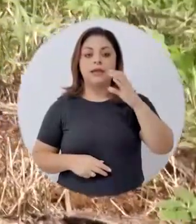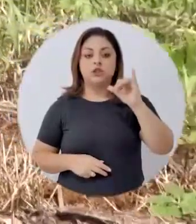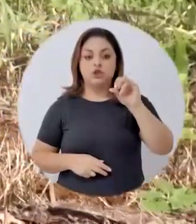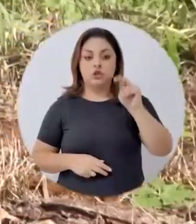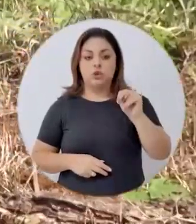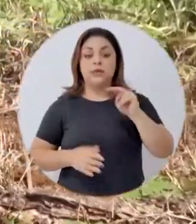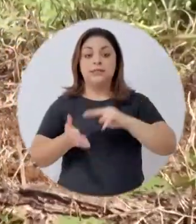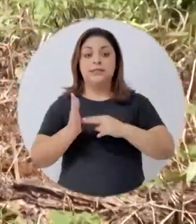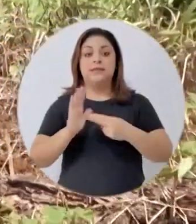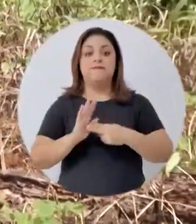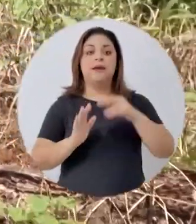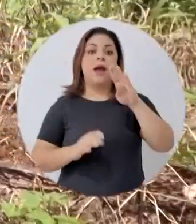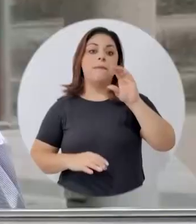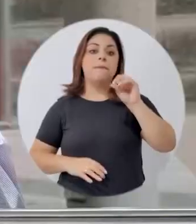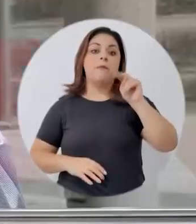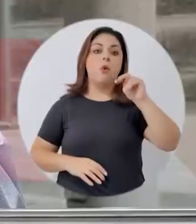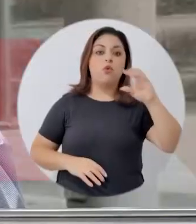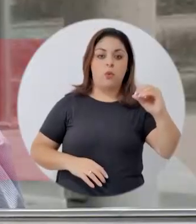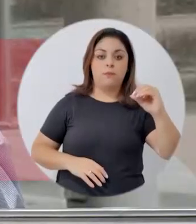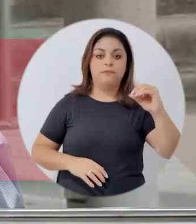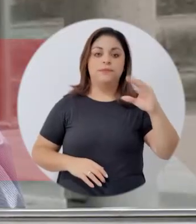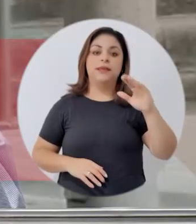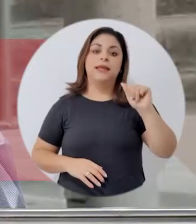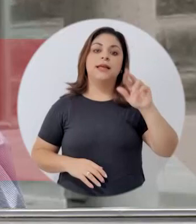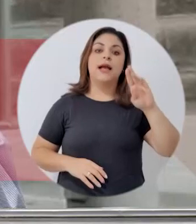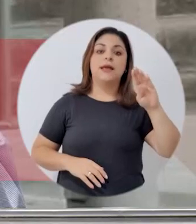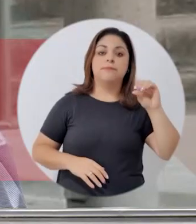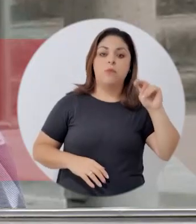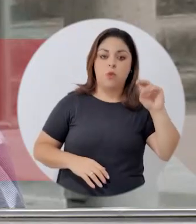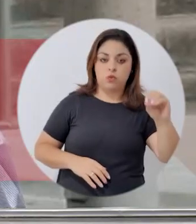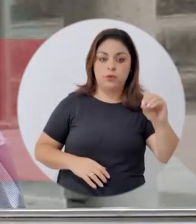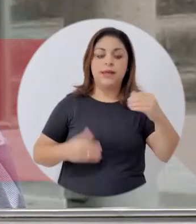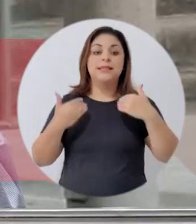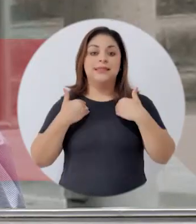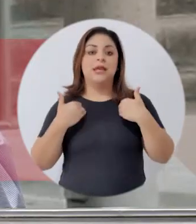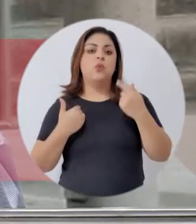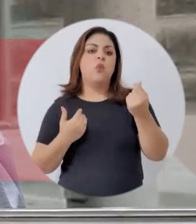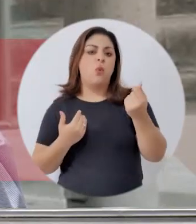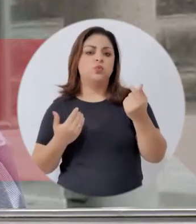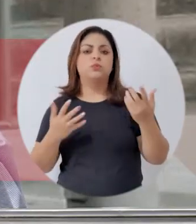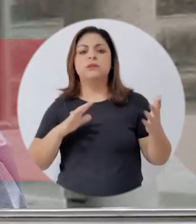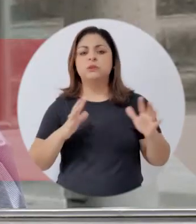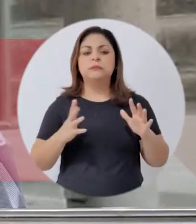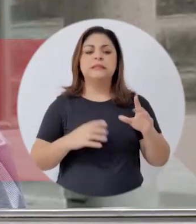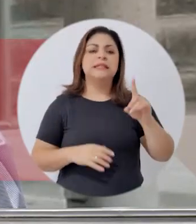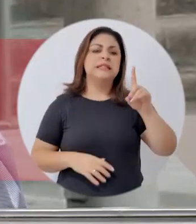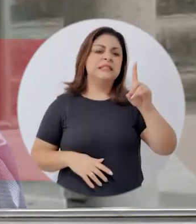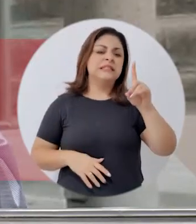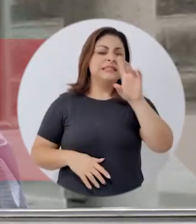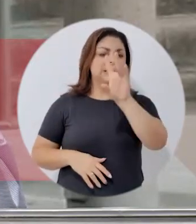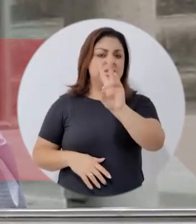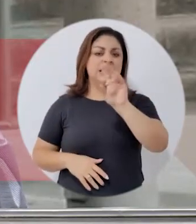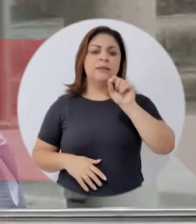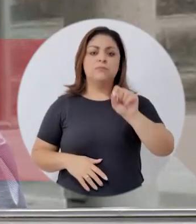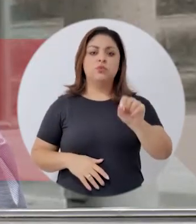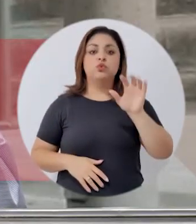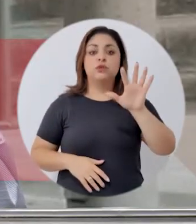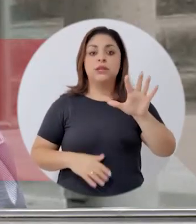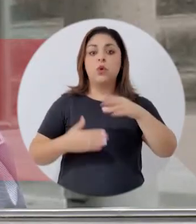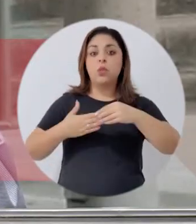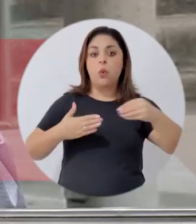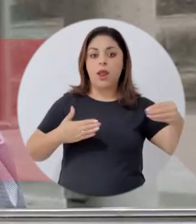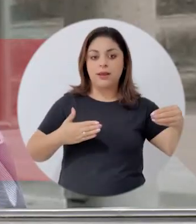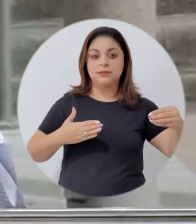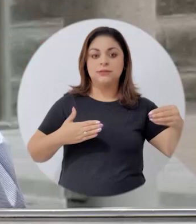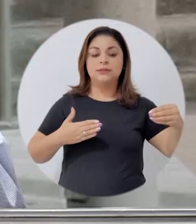carbono que tienen generalmente un costo de, si no me equivoco, compañeros, alrededor de